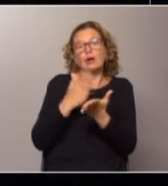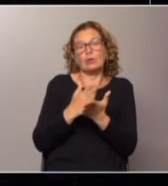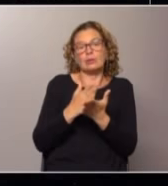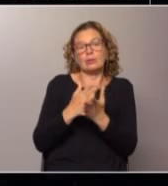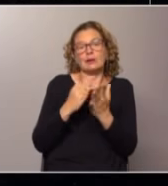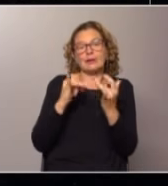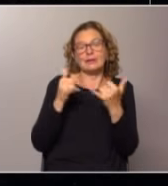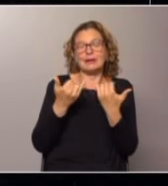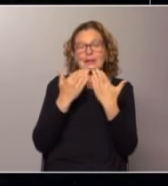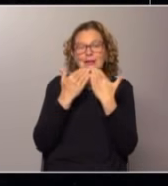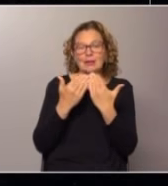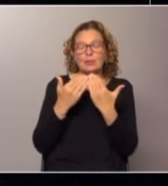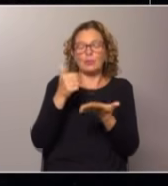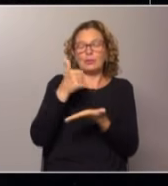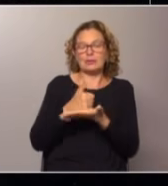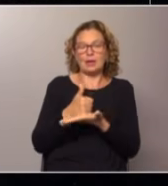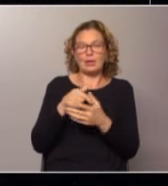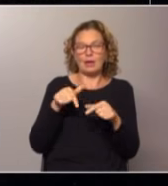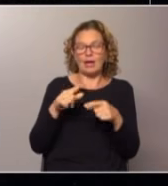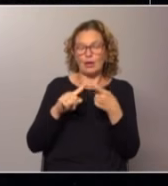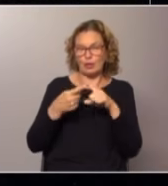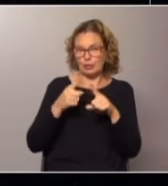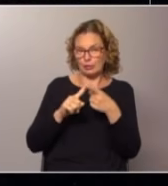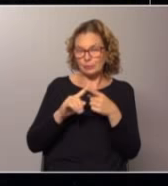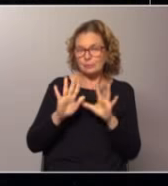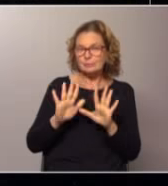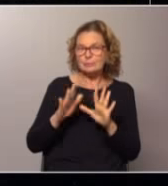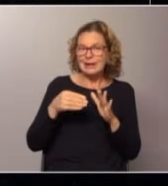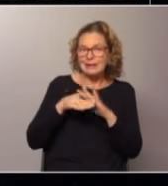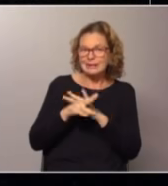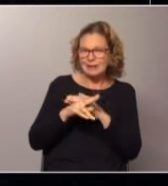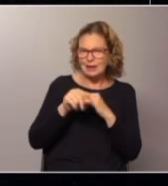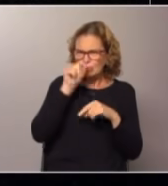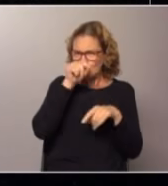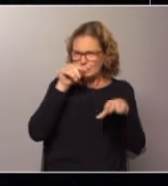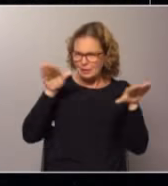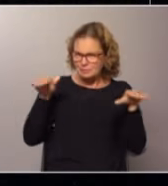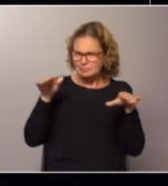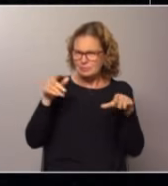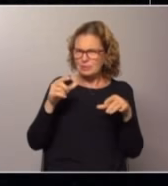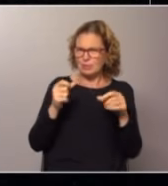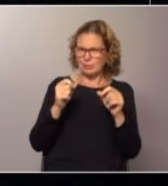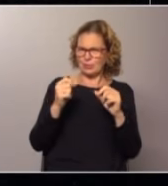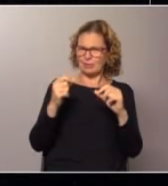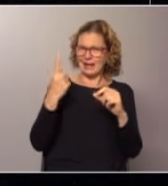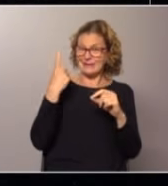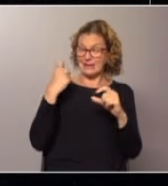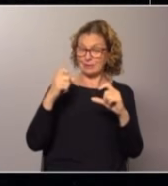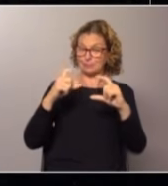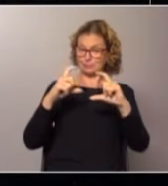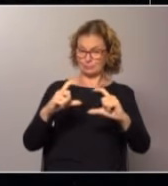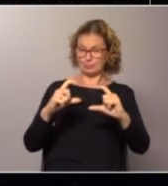te agradecemos por haber estado con nosotros en contacto entre tu cuenta de twitter y me encontré con un tweet de ayer